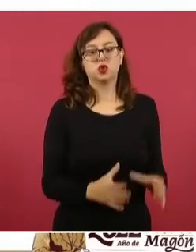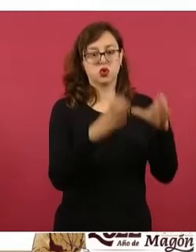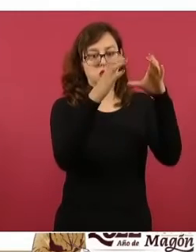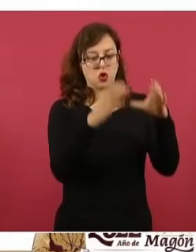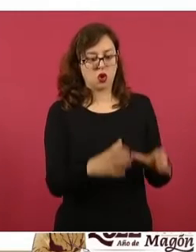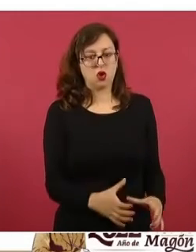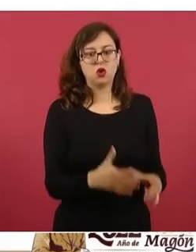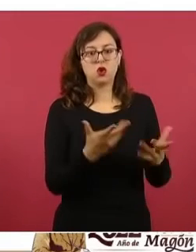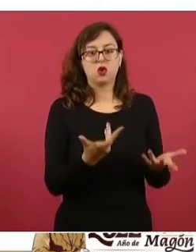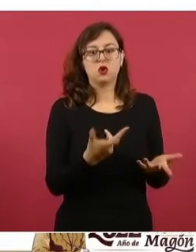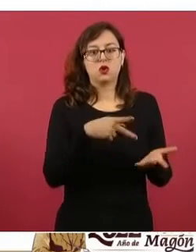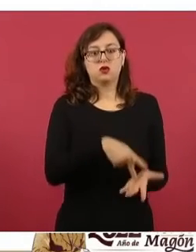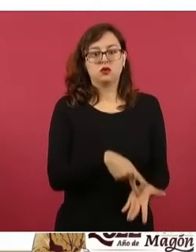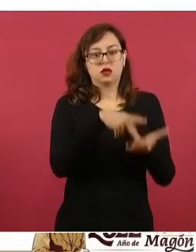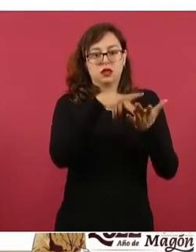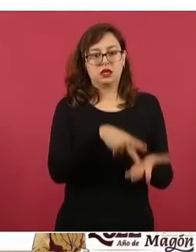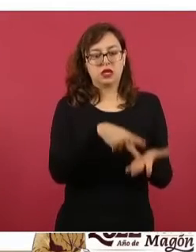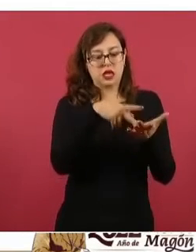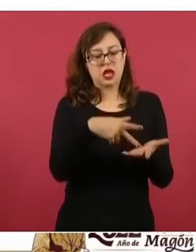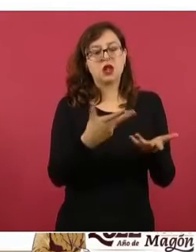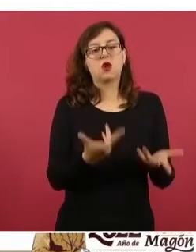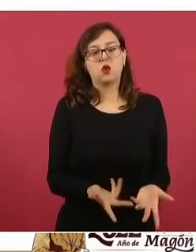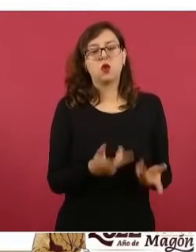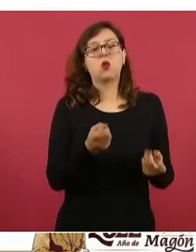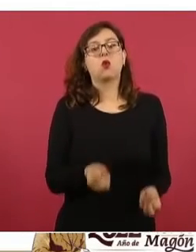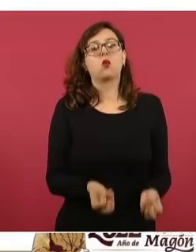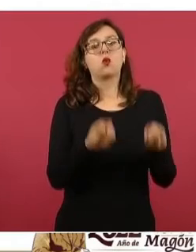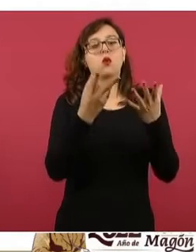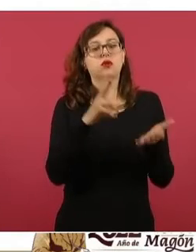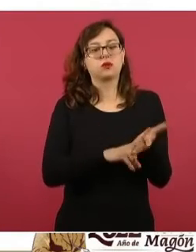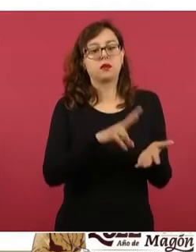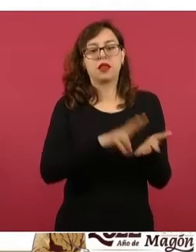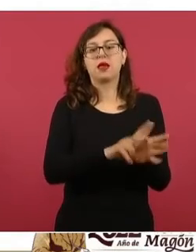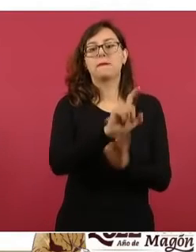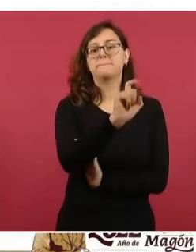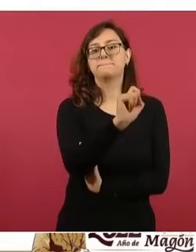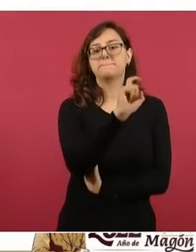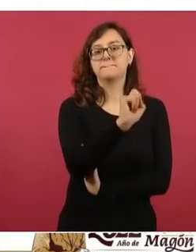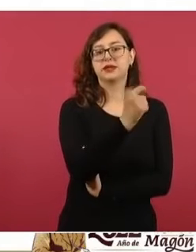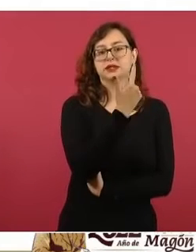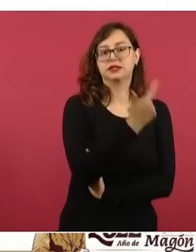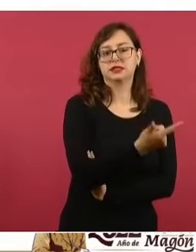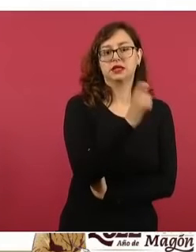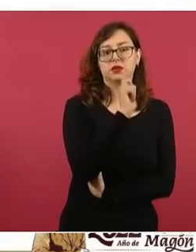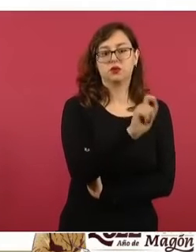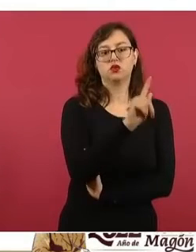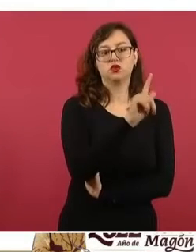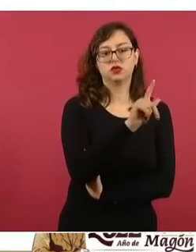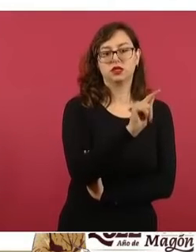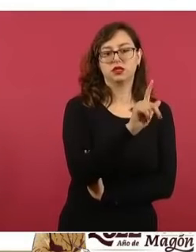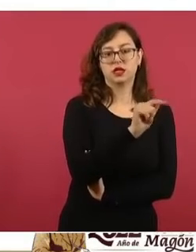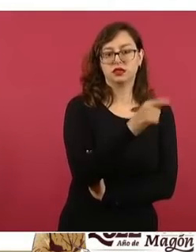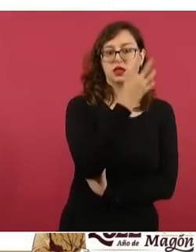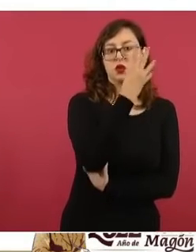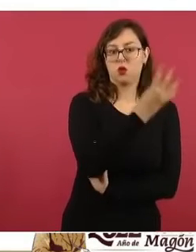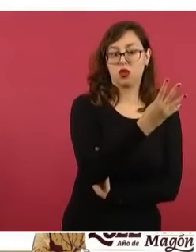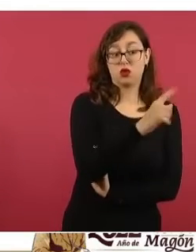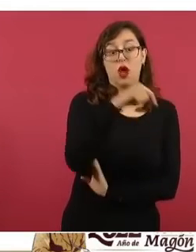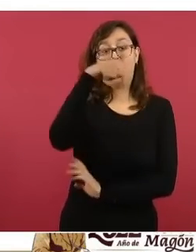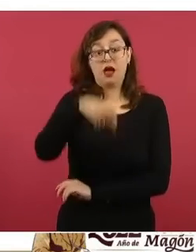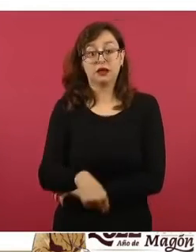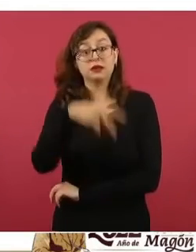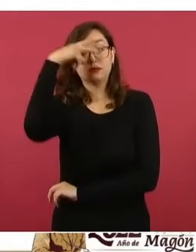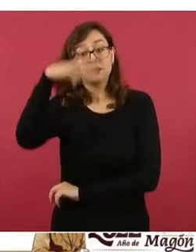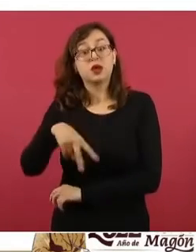el kilo, convirtiendo a pesos y a kilos el precio internacional, cuando el promedio de las 145 regiones en nuestro